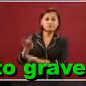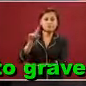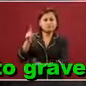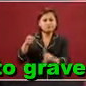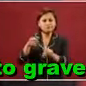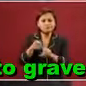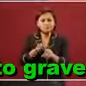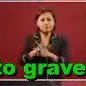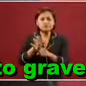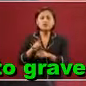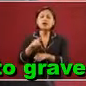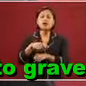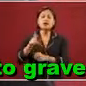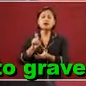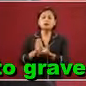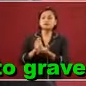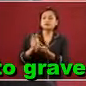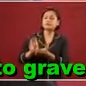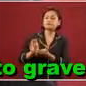pagarles prestaciones.